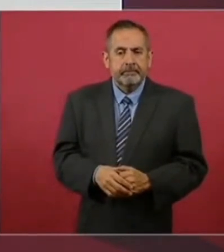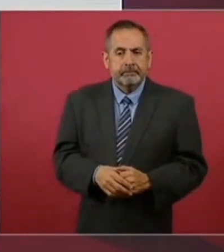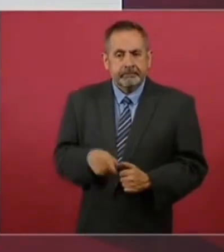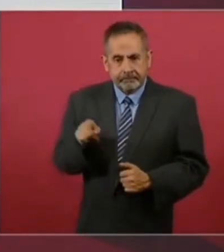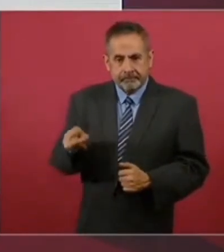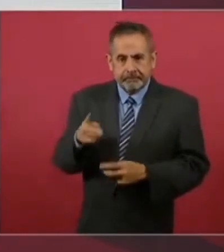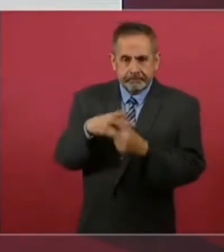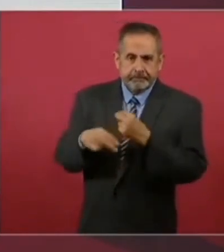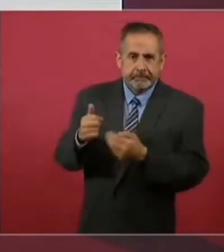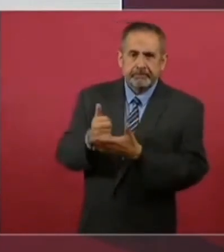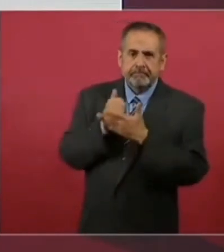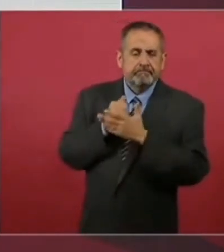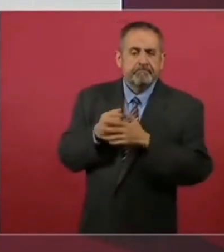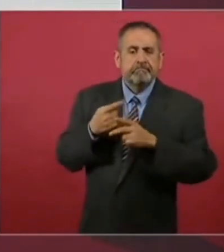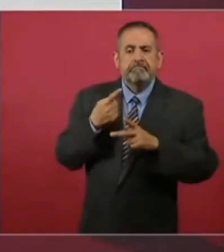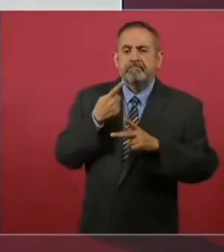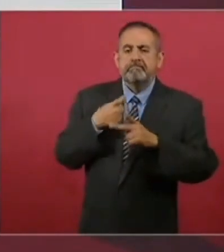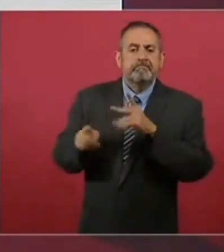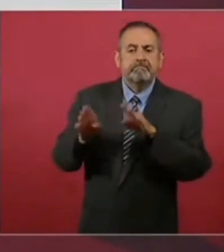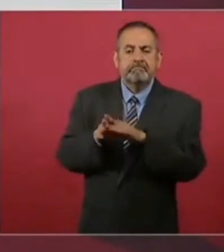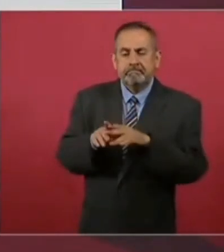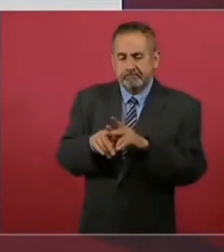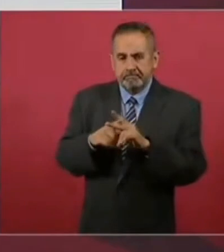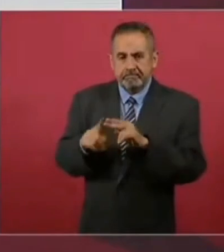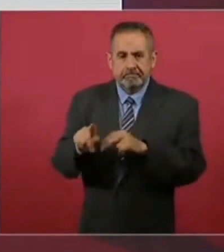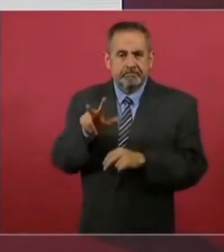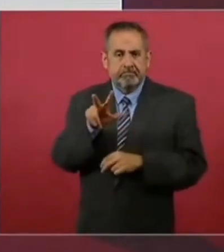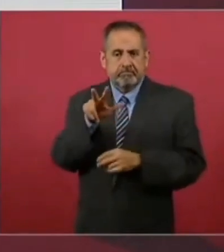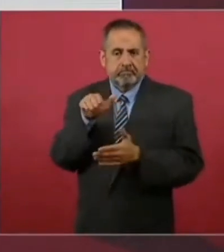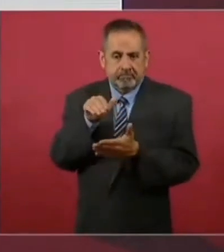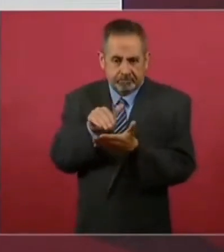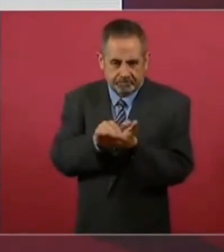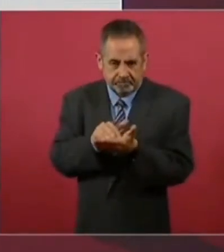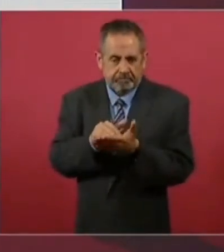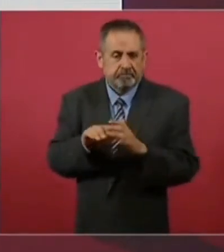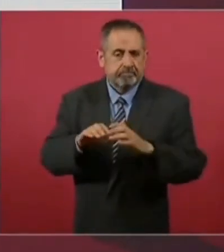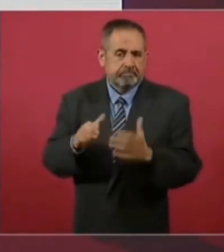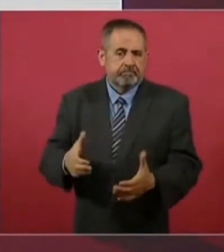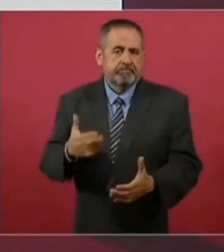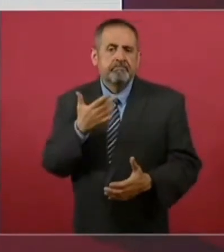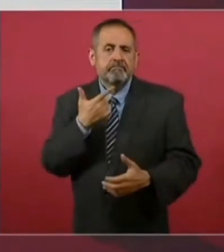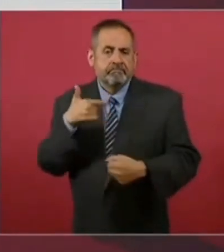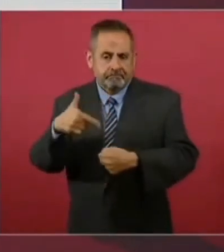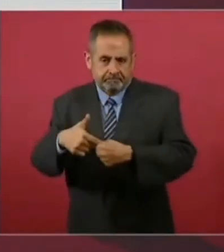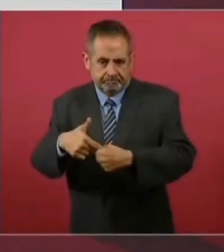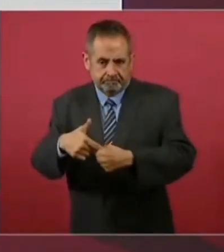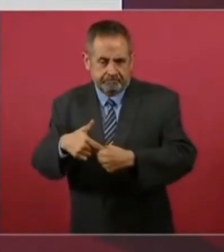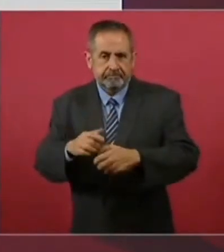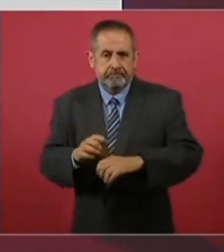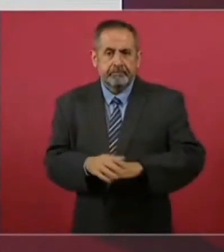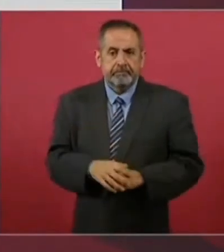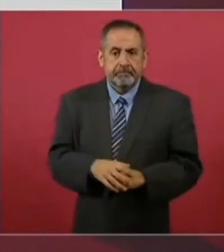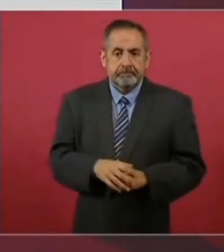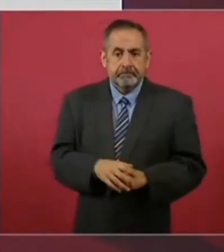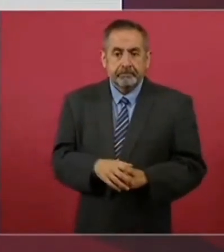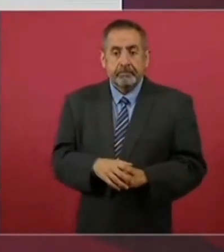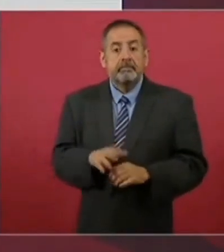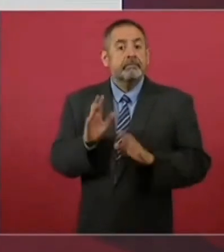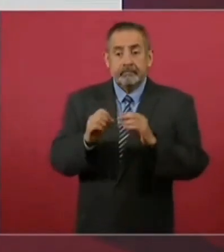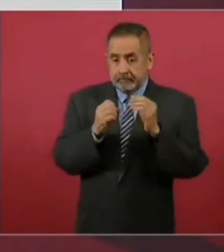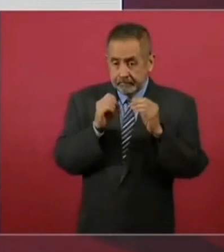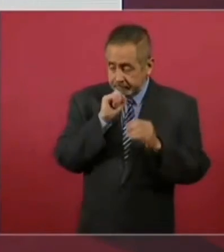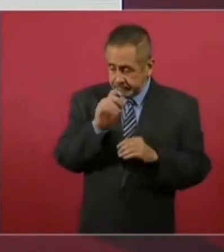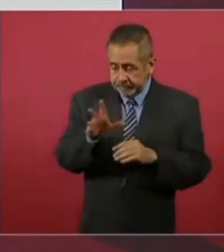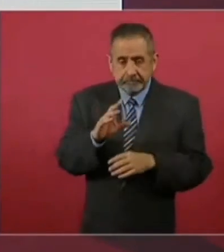nos va a dar al inicio 18 mil barriles. Ya vamos a tener la Olmeca